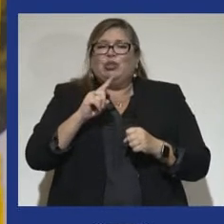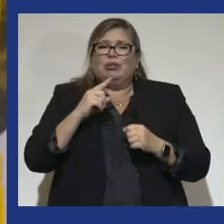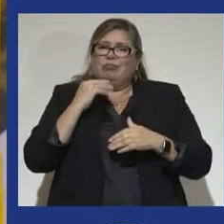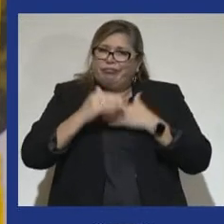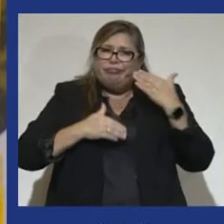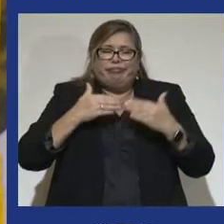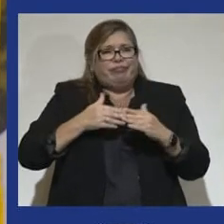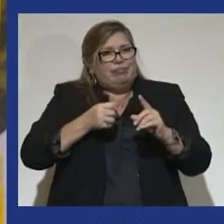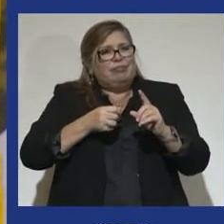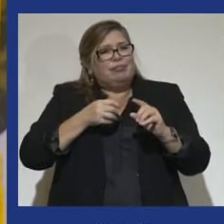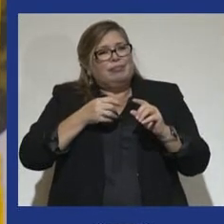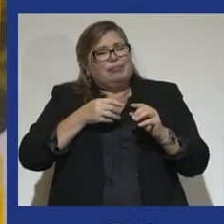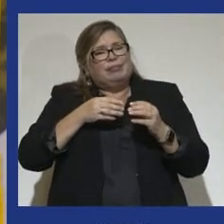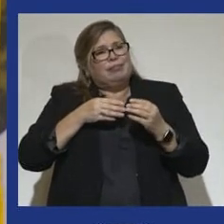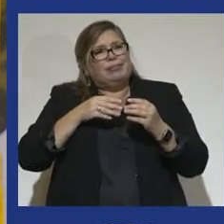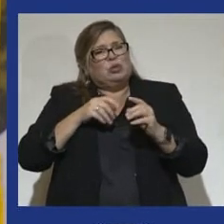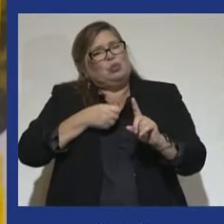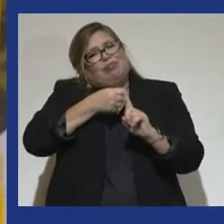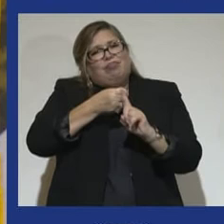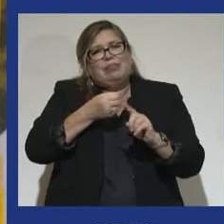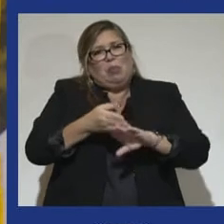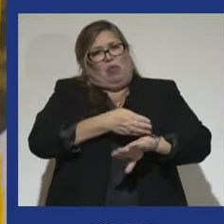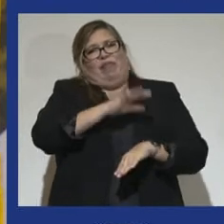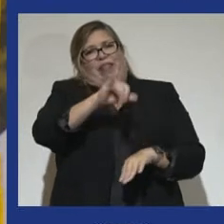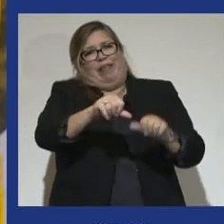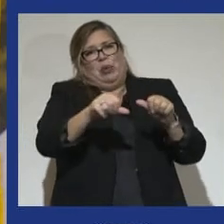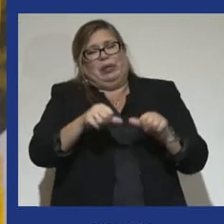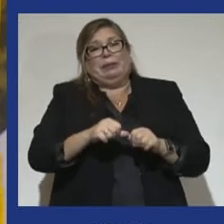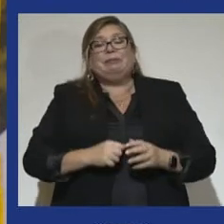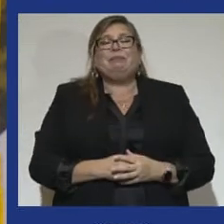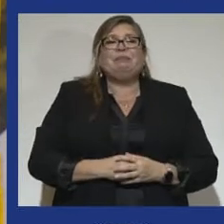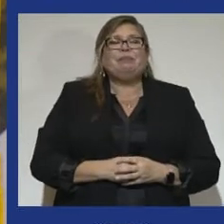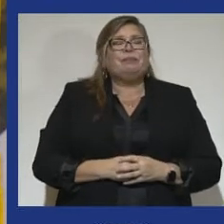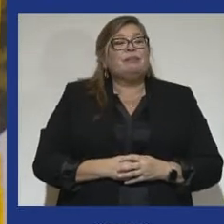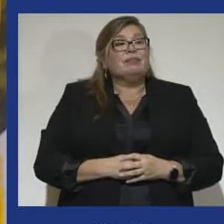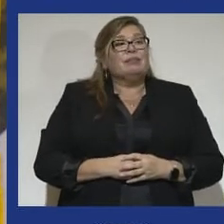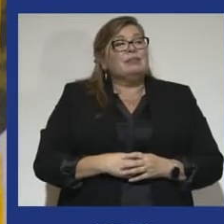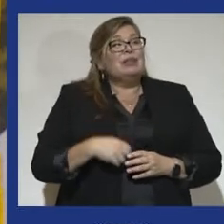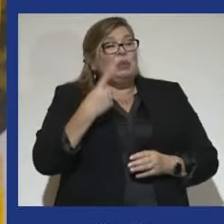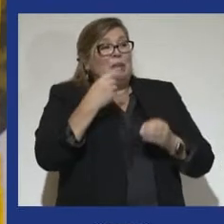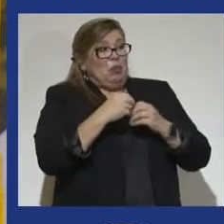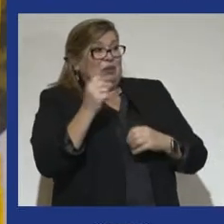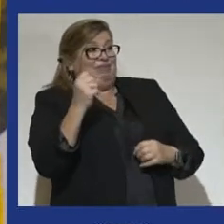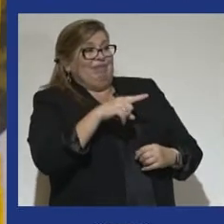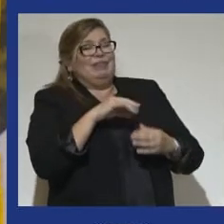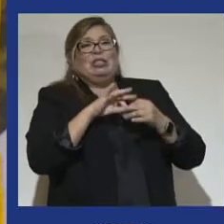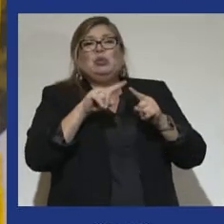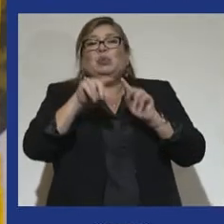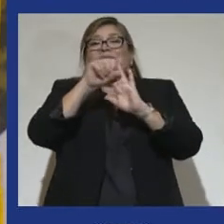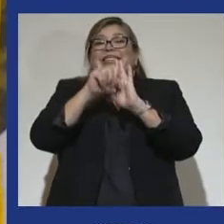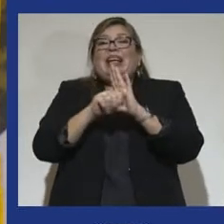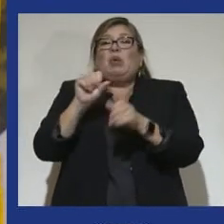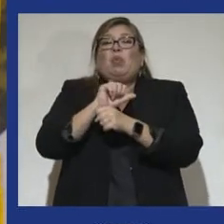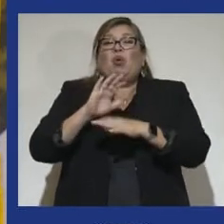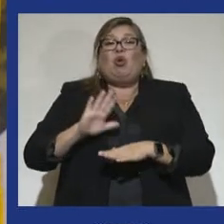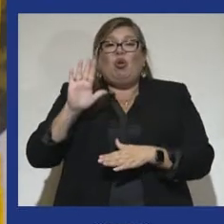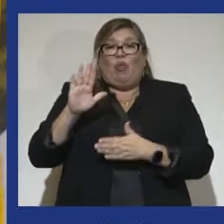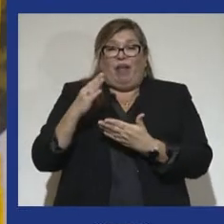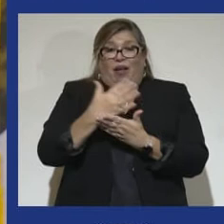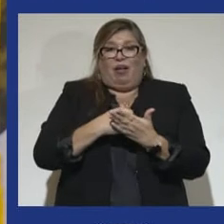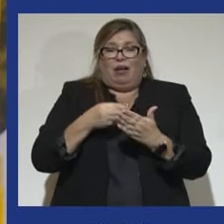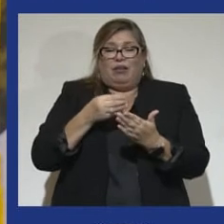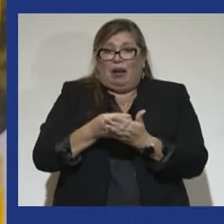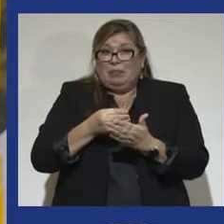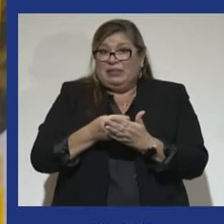prioridades para lograr un progreso considerable en ese departamento gracias una pregunta más usted